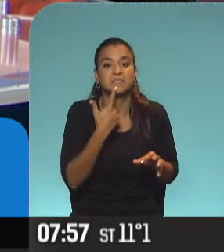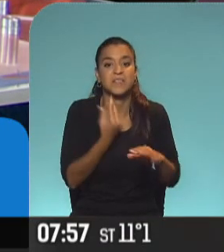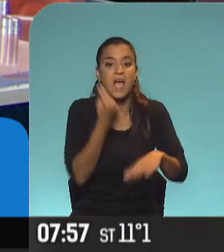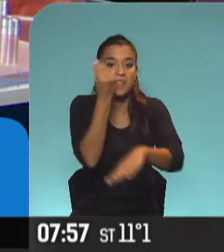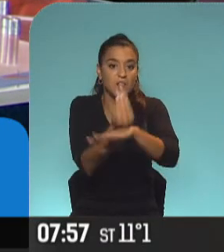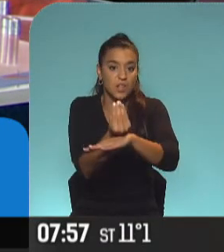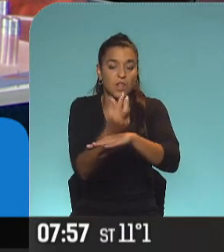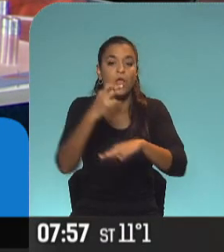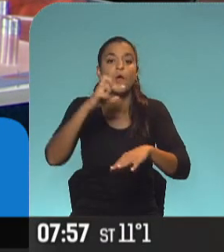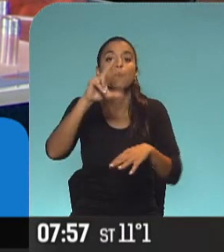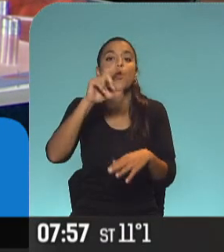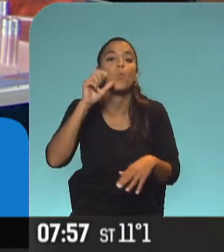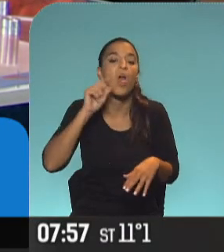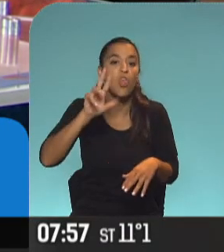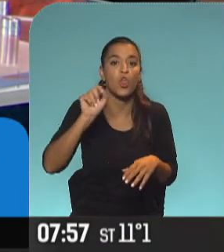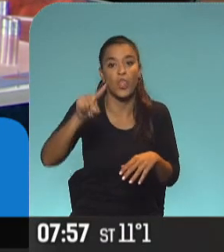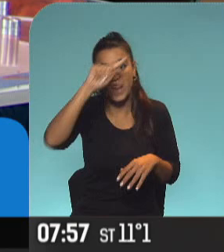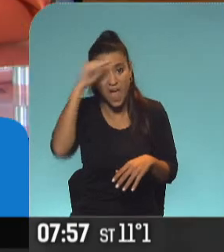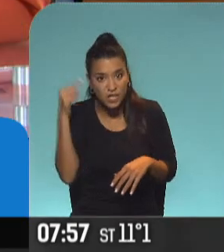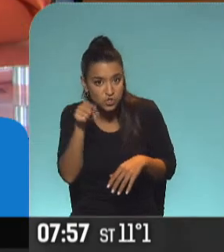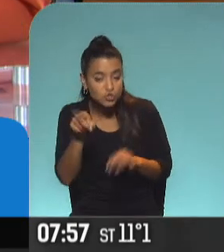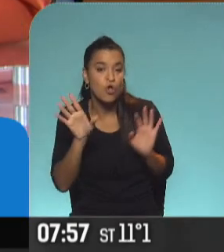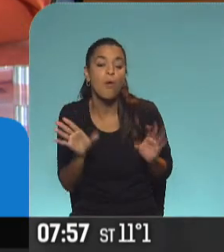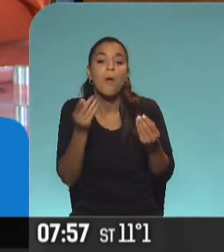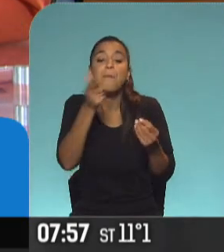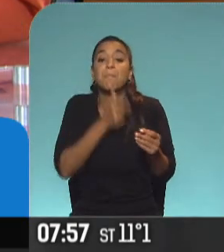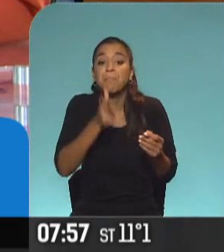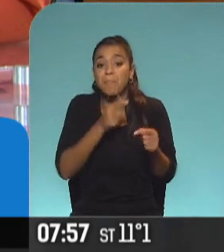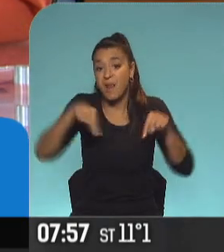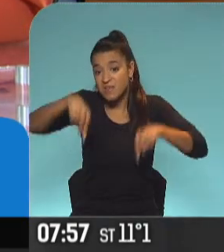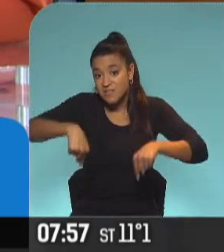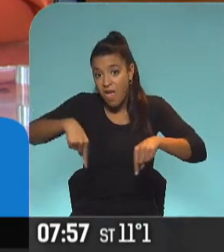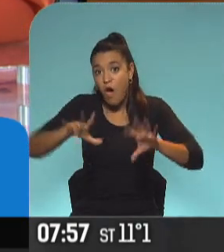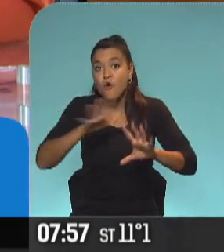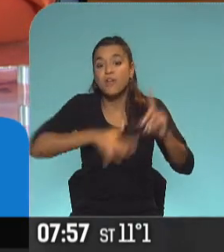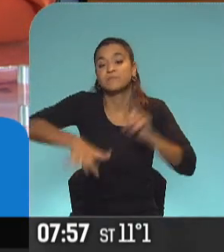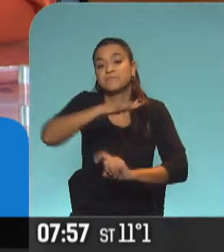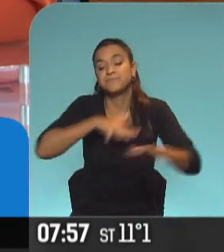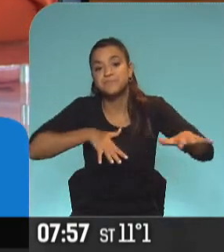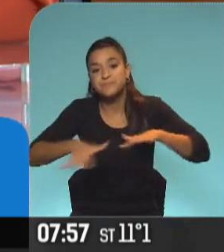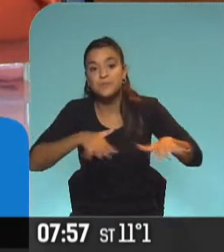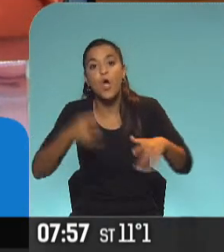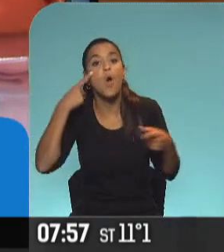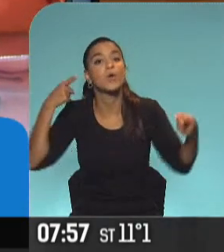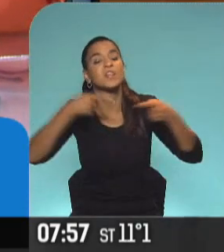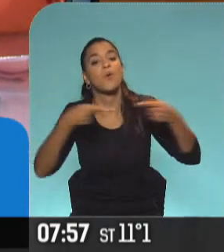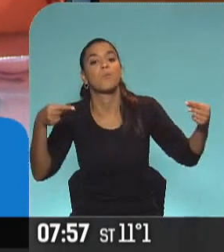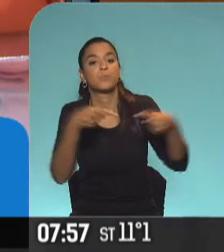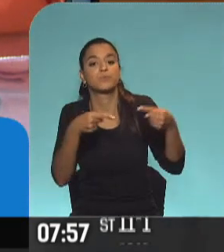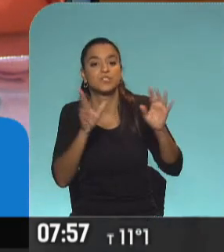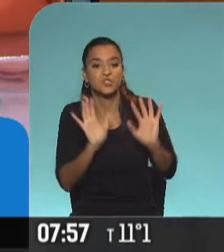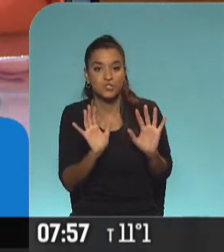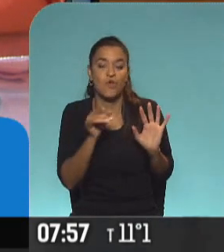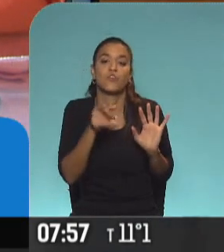ser procurador de la Nación, porque bueno, parece que en este escenario el objetivo de la oposición es no